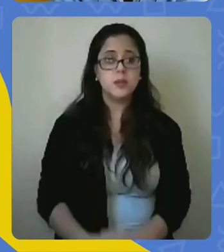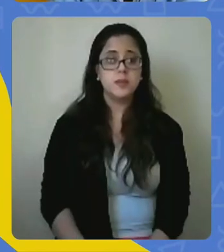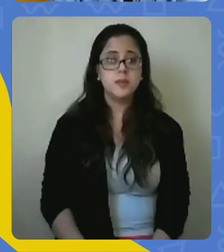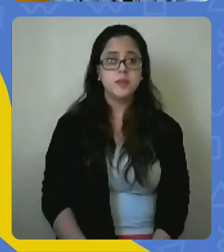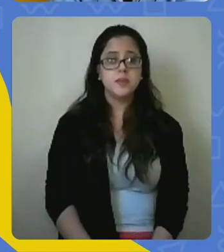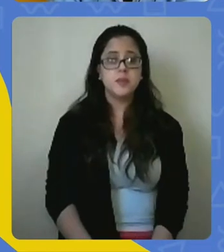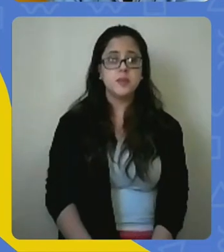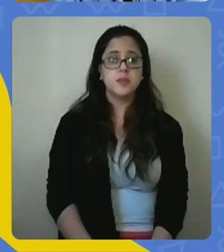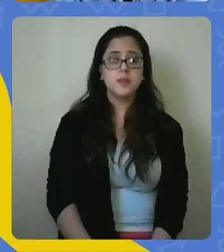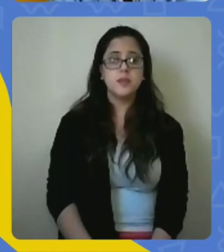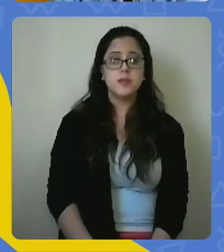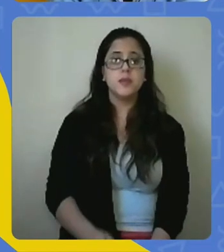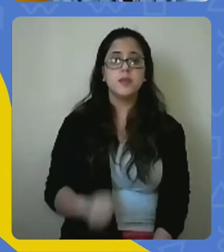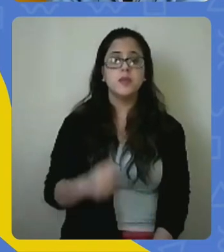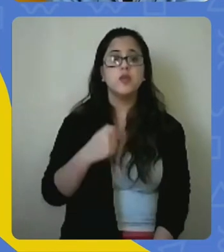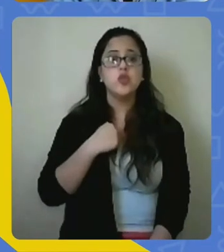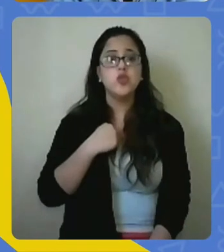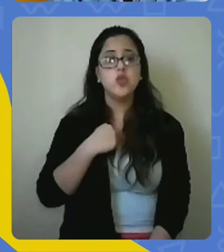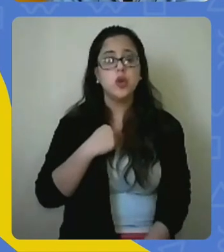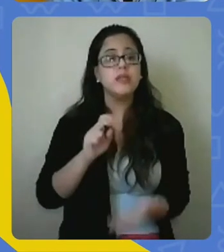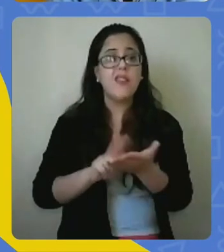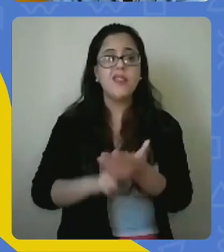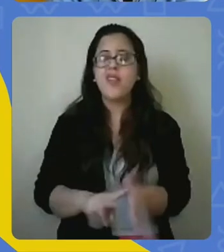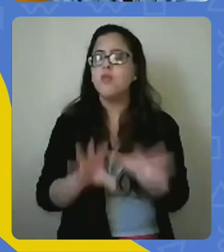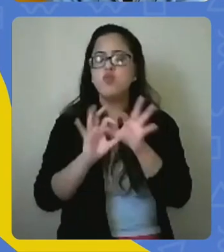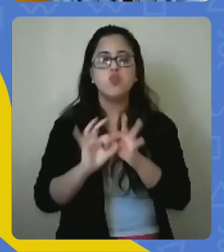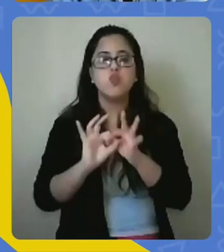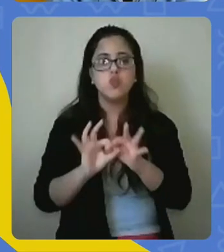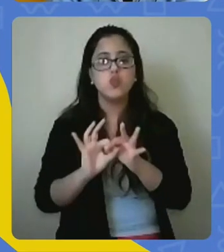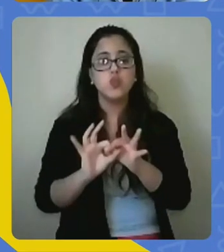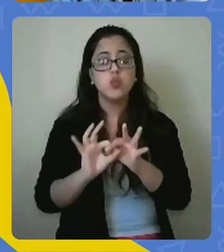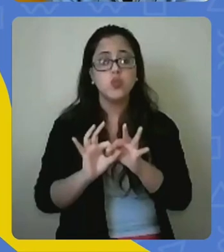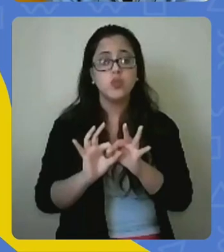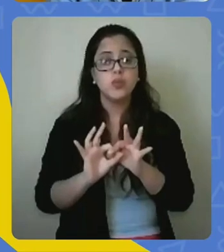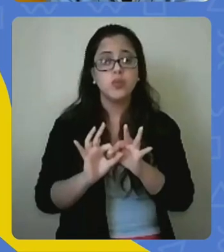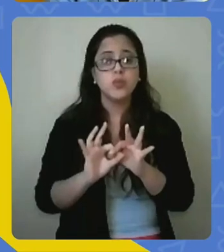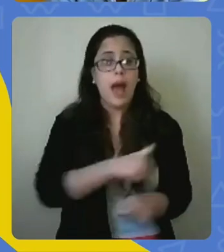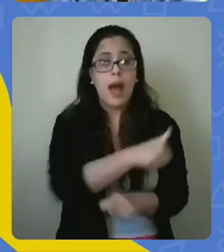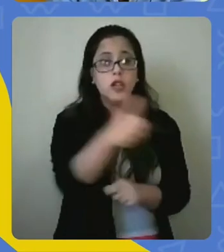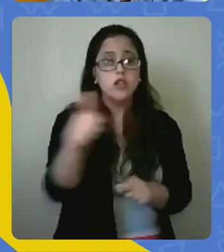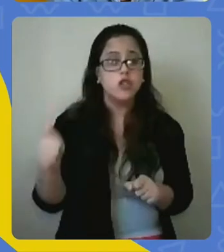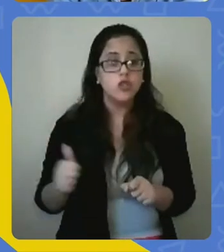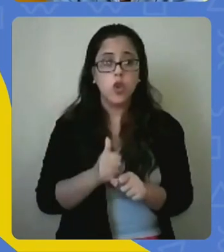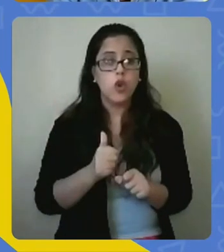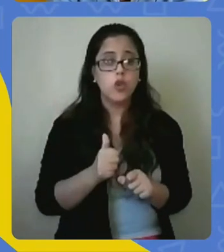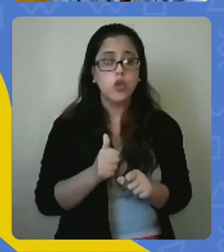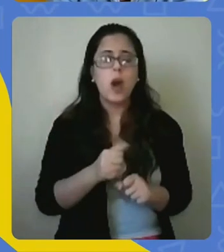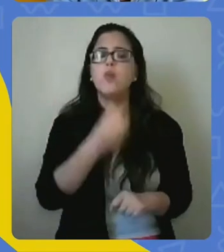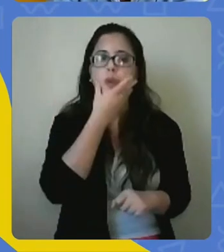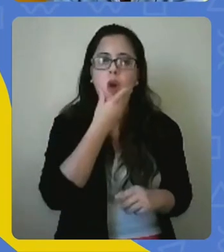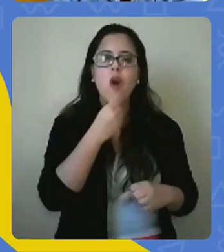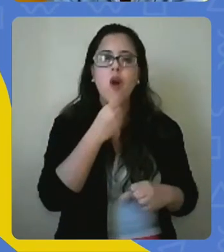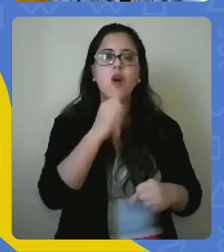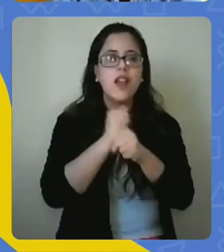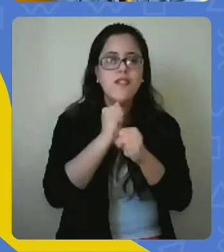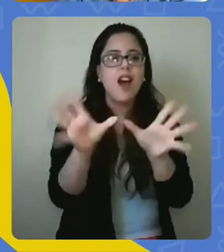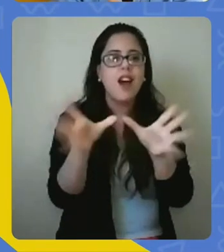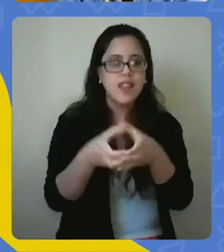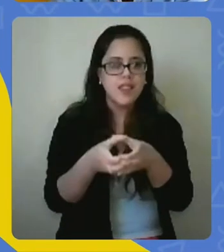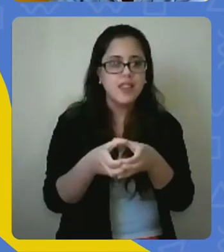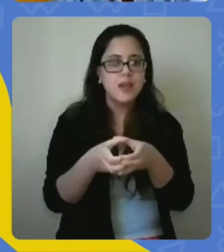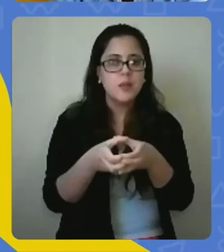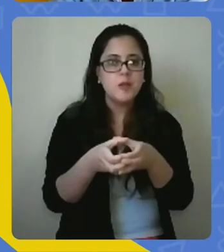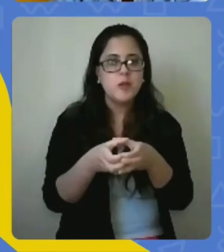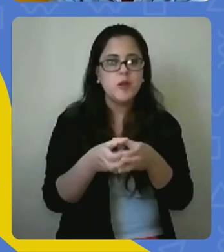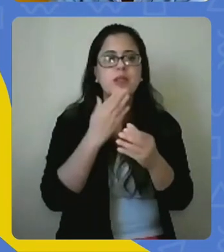Yo lo que tengo es mucha gratitud. Quiero decirle gracias a todos, es muy lindo trabajar en equipo, es muy lindo estar